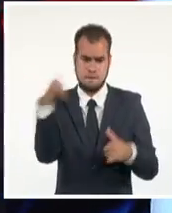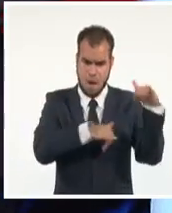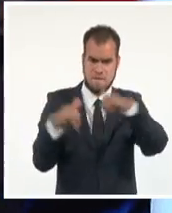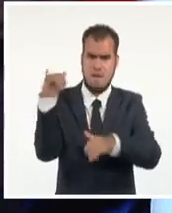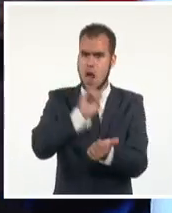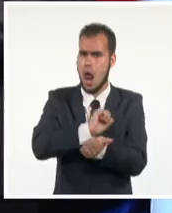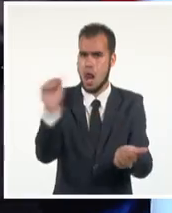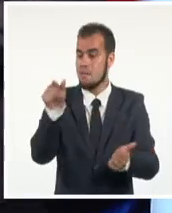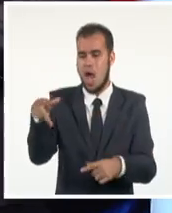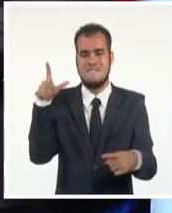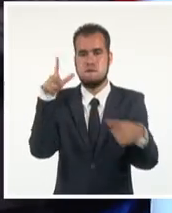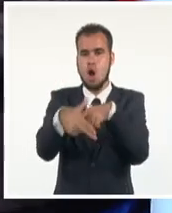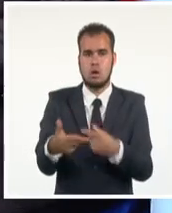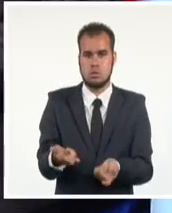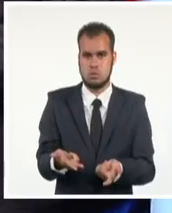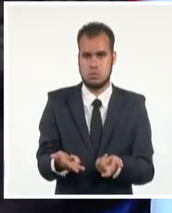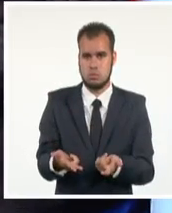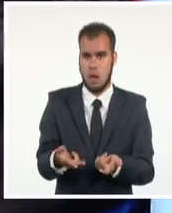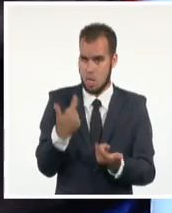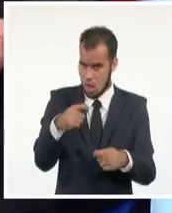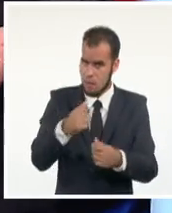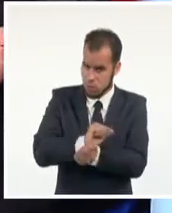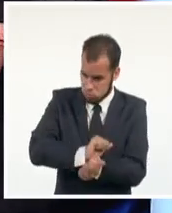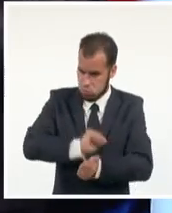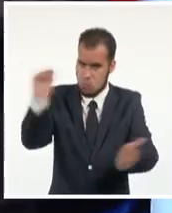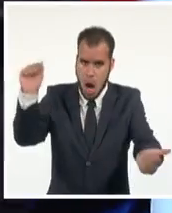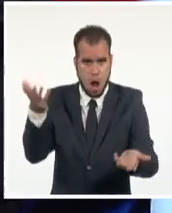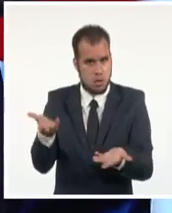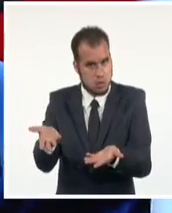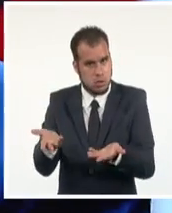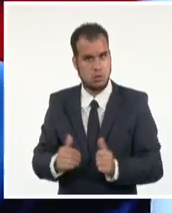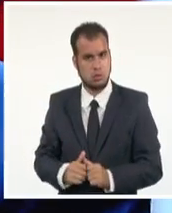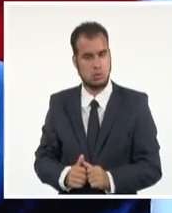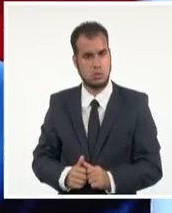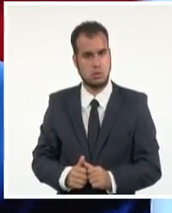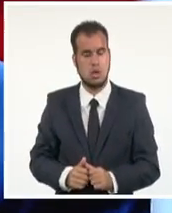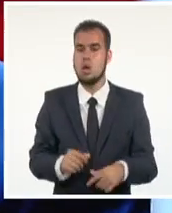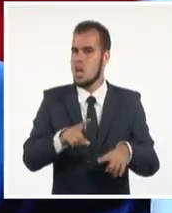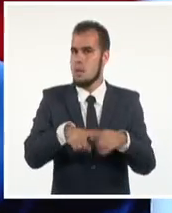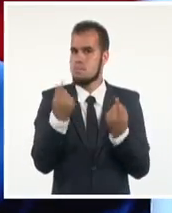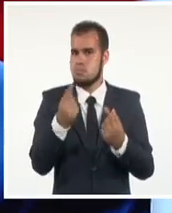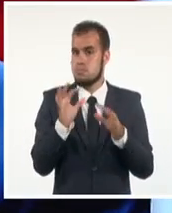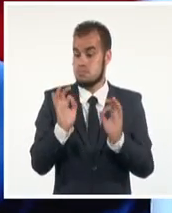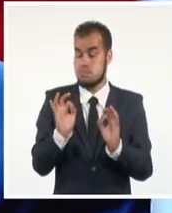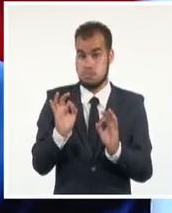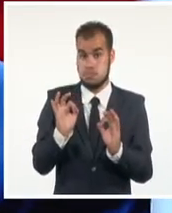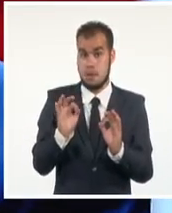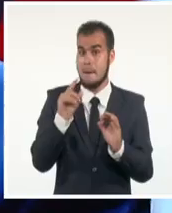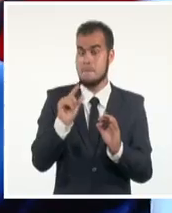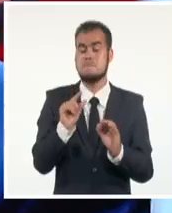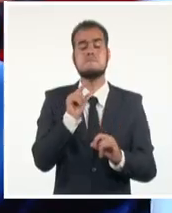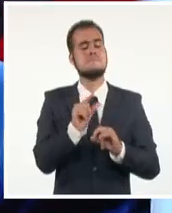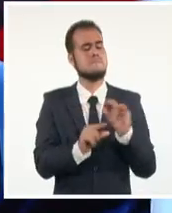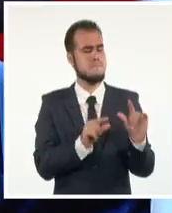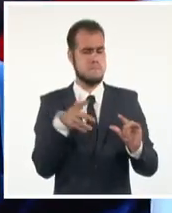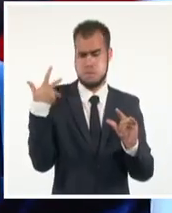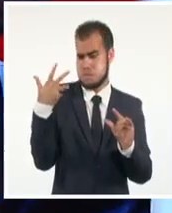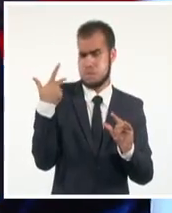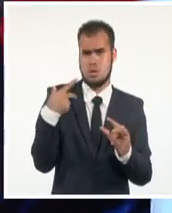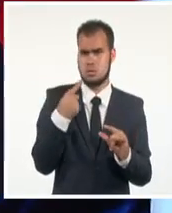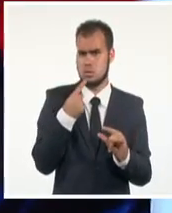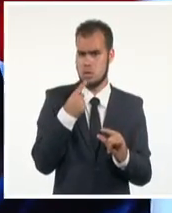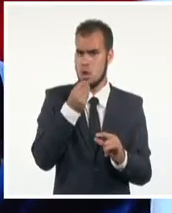Matanzas lo necesita y la solidaridad nunca sobra. Lo que sí sobra, amigos míos, es el oportunismo de los que